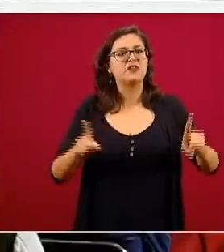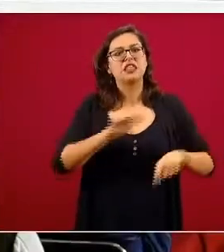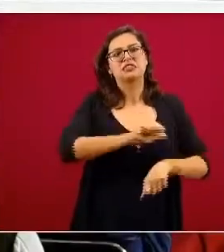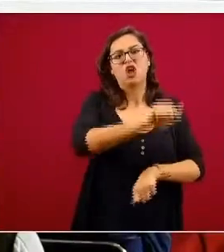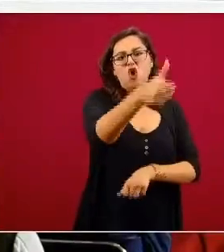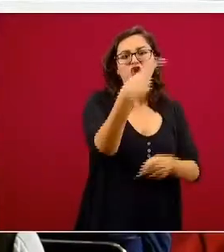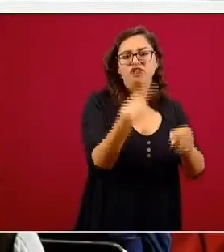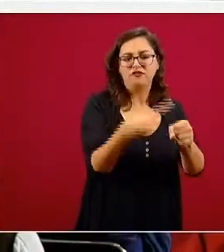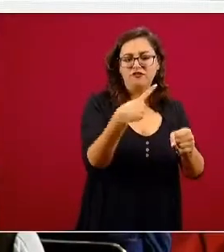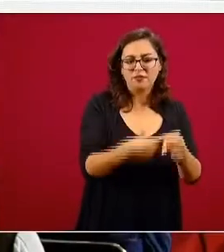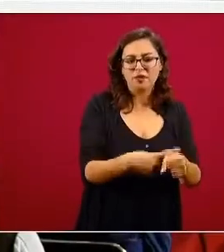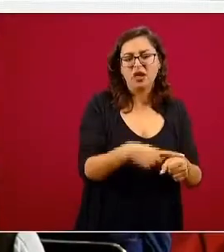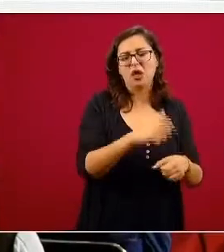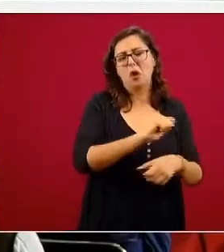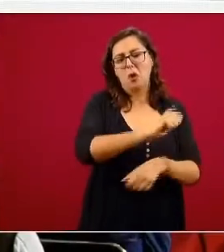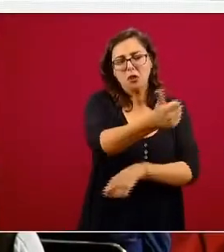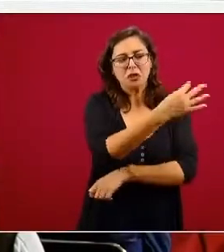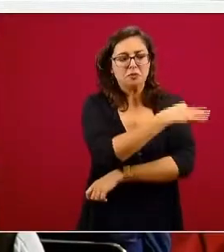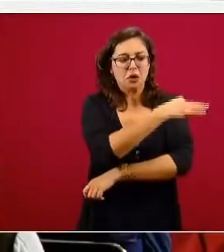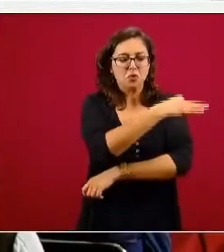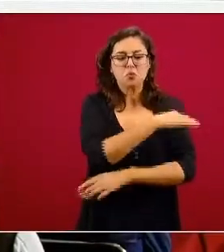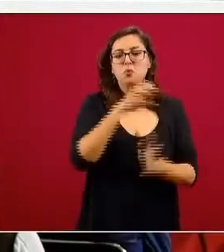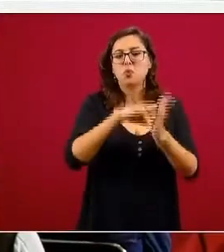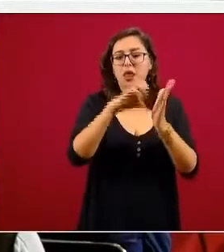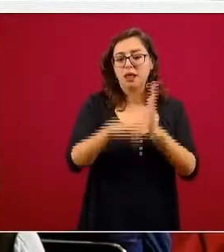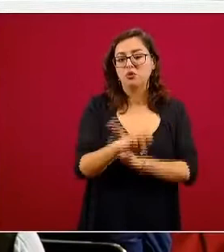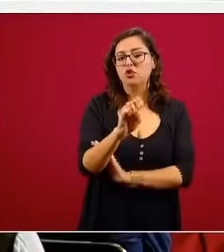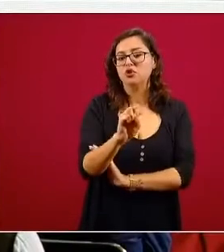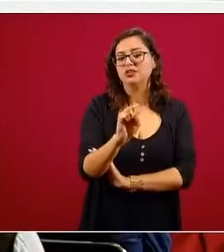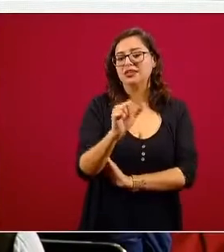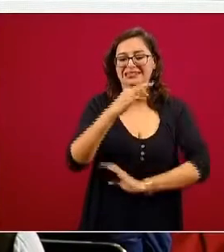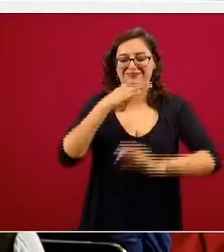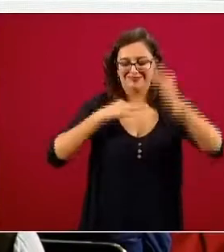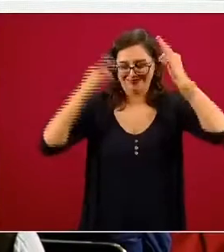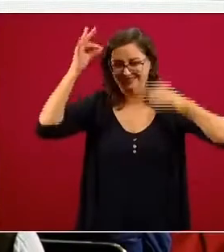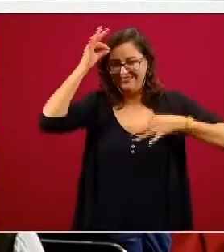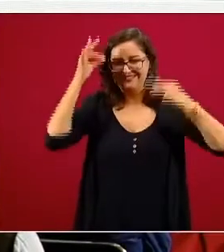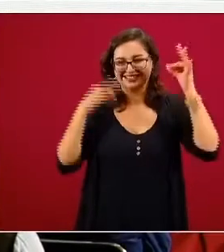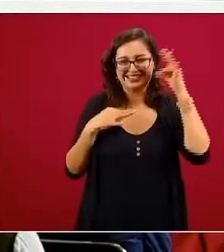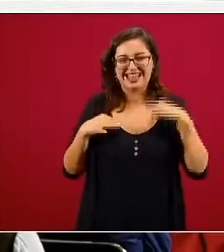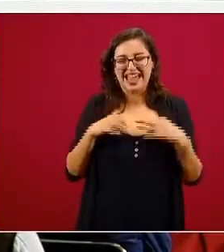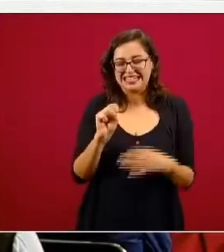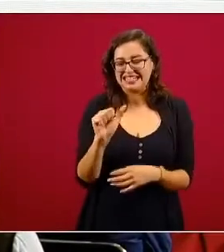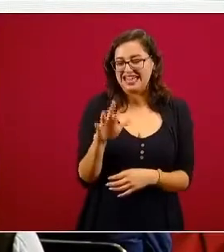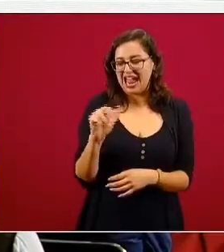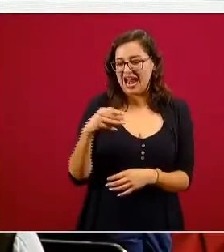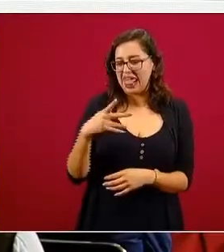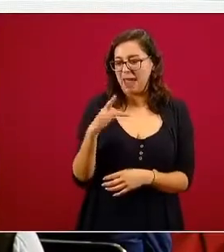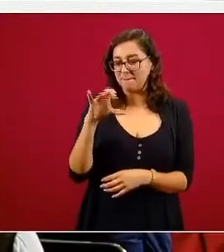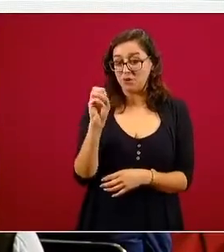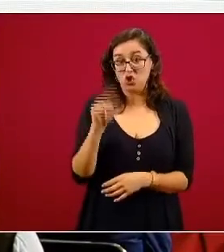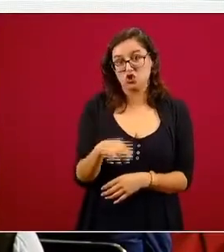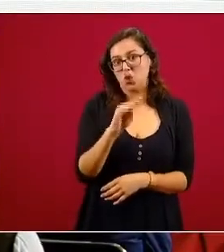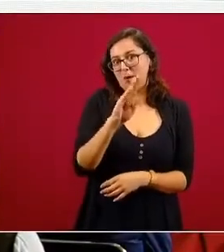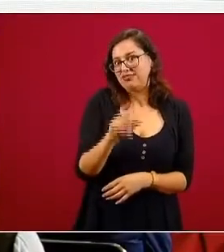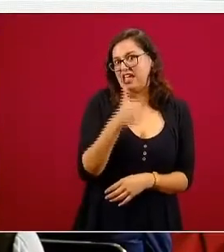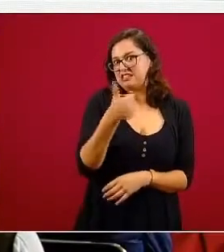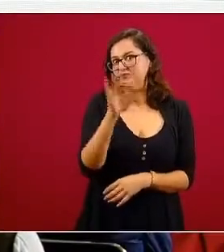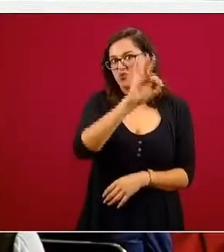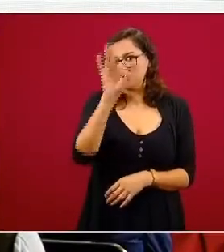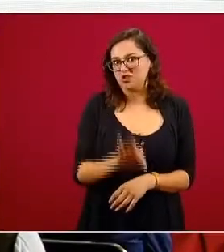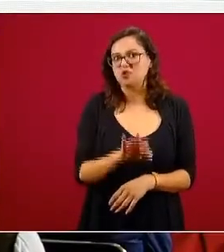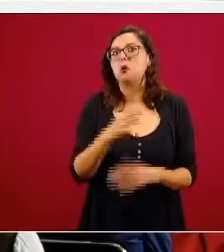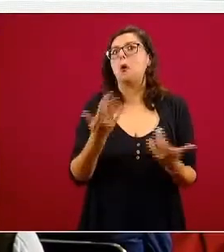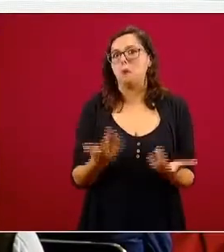vacunas más tradicionales, ejemplo la del sarampión, con eficacias superiores al 96%, en donde sí se pone